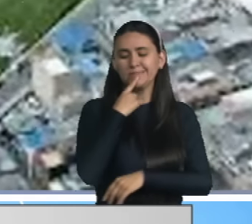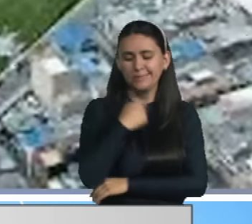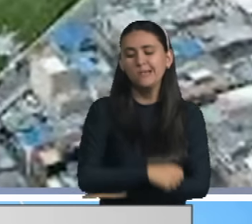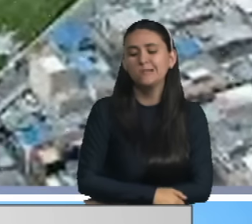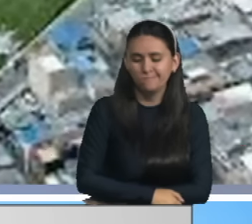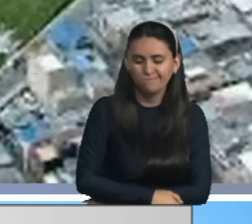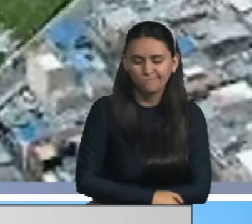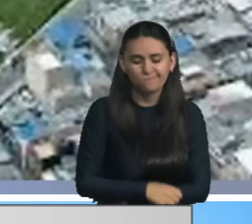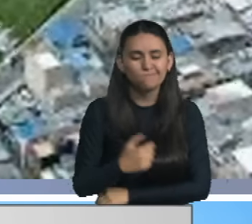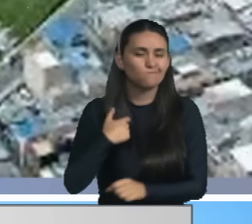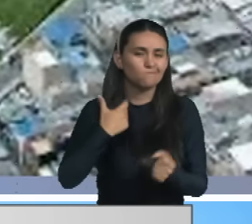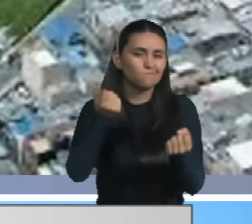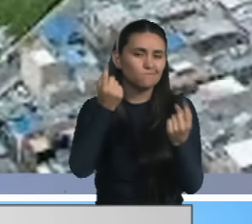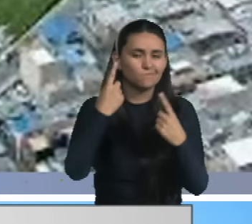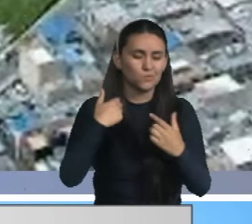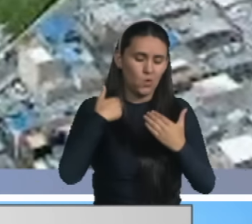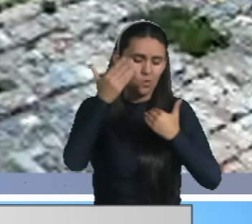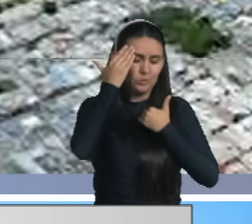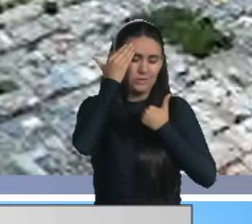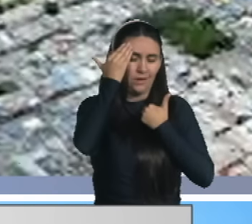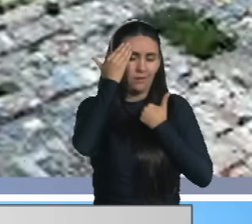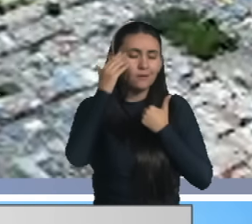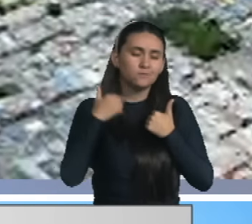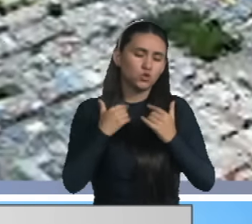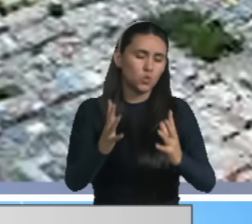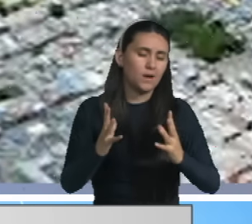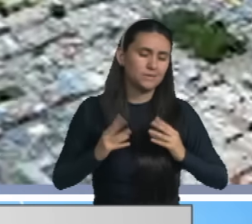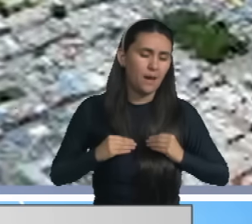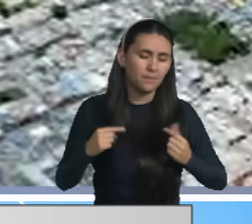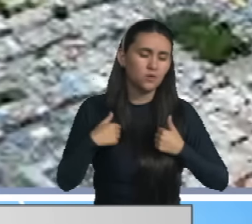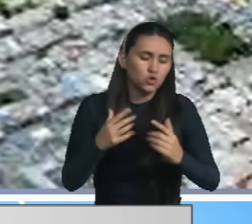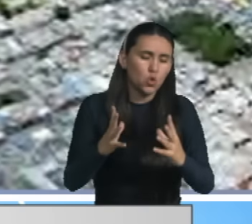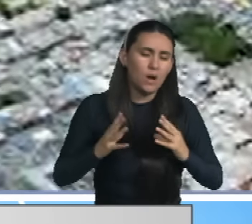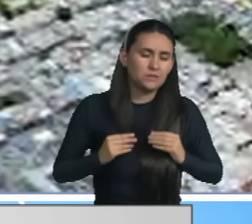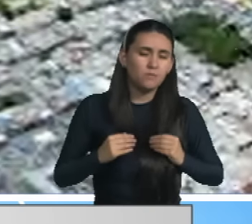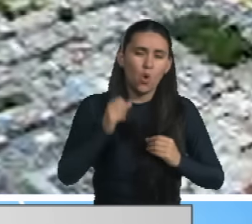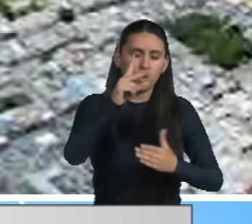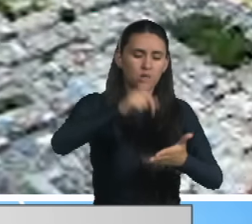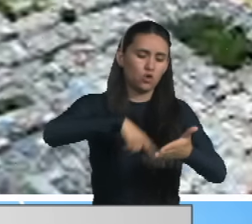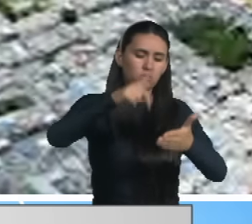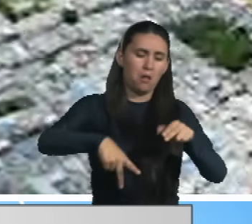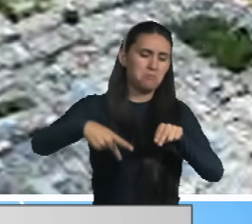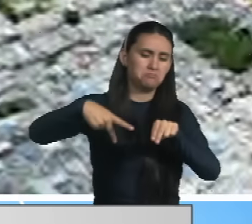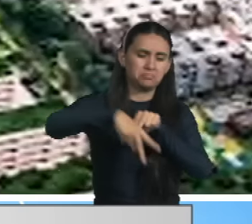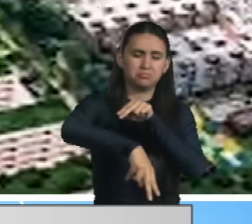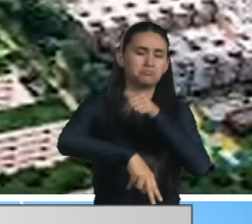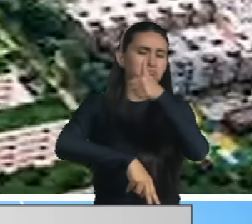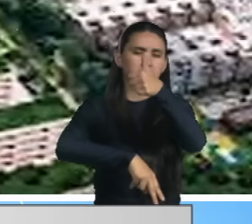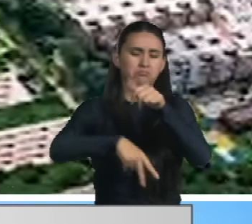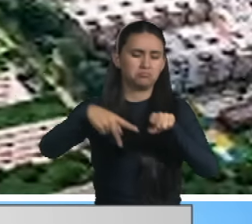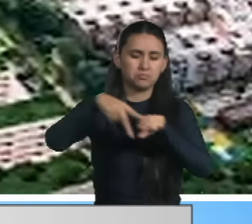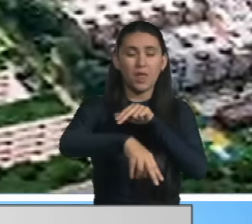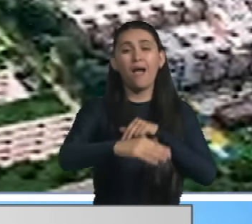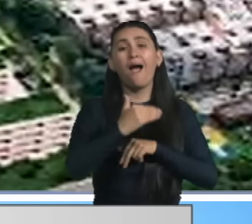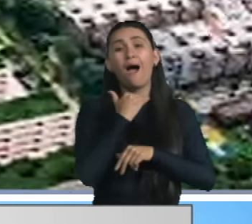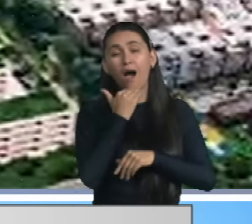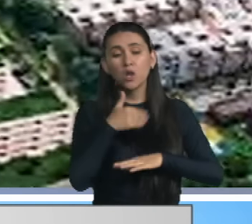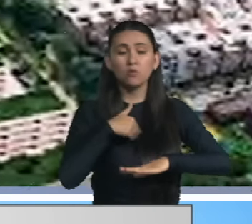una decisión consolidada. Ellos aceptaban hacer la terminación de este contrato con la buena noticia que no se